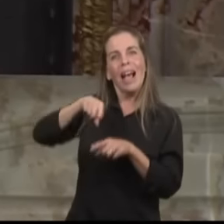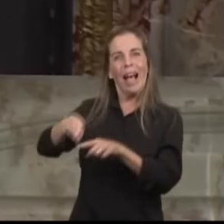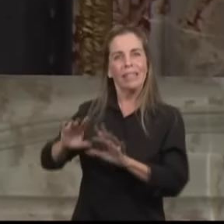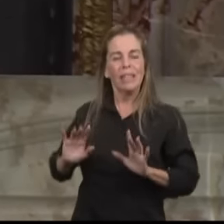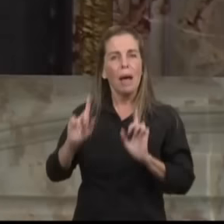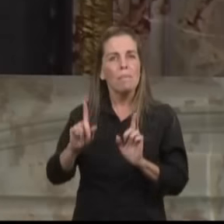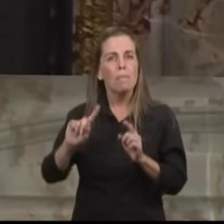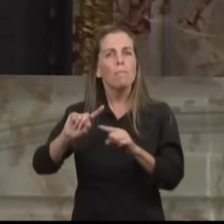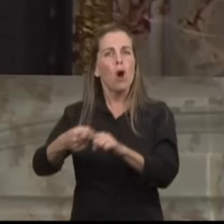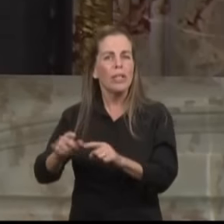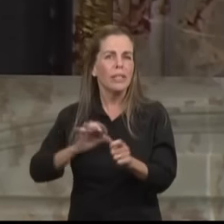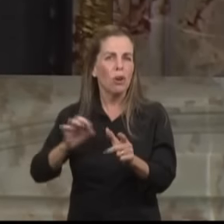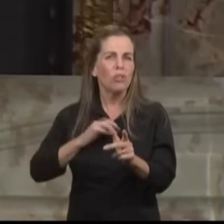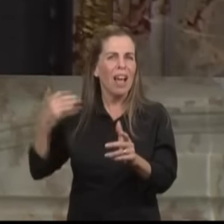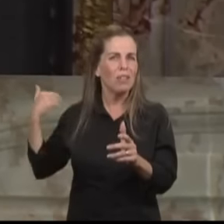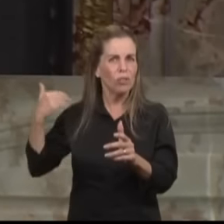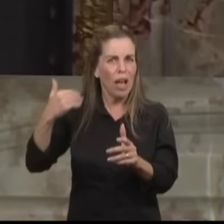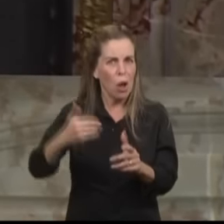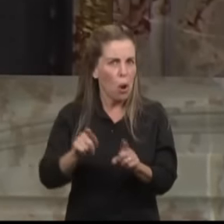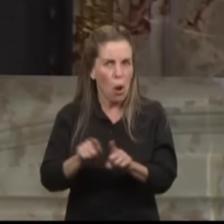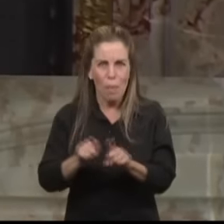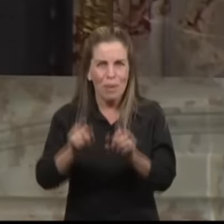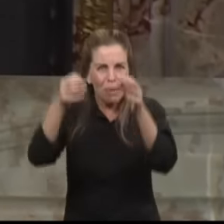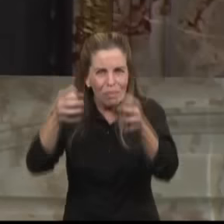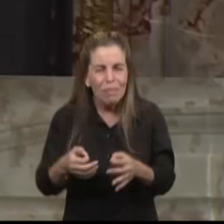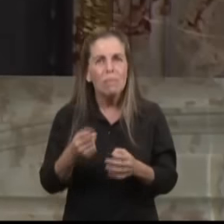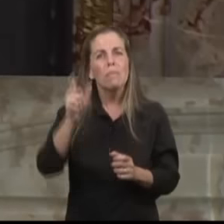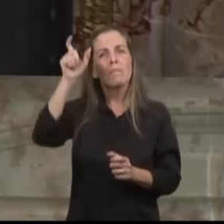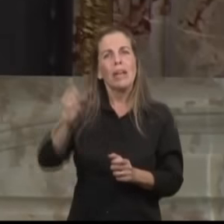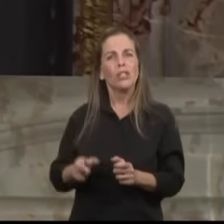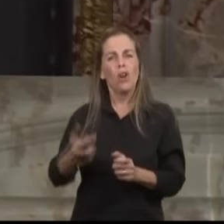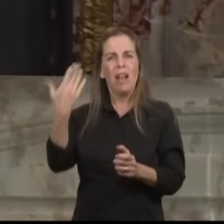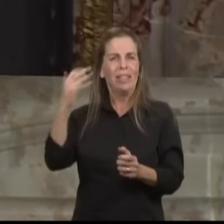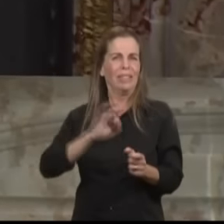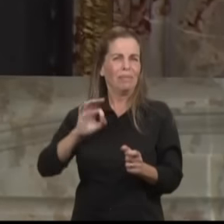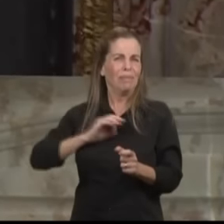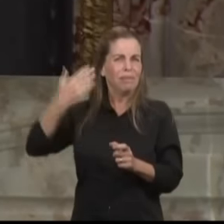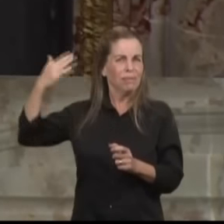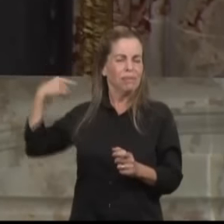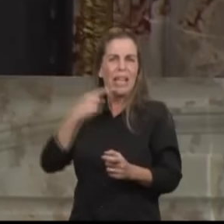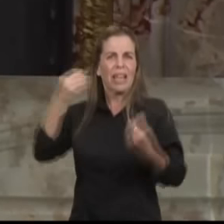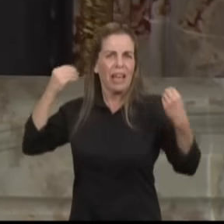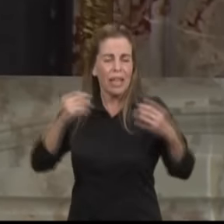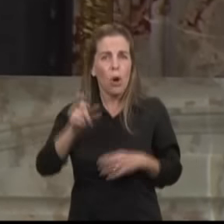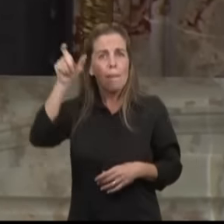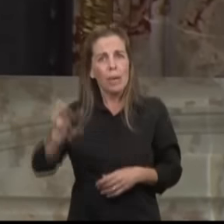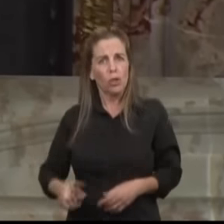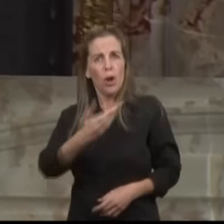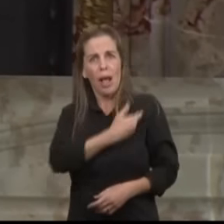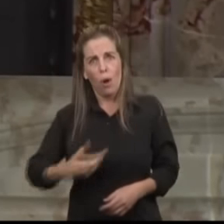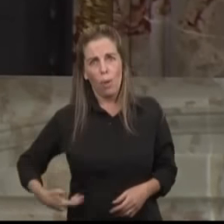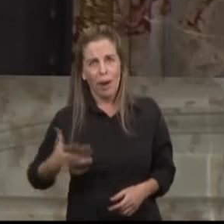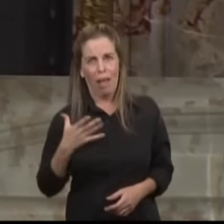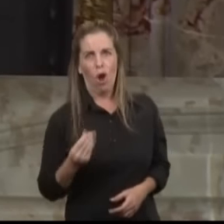de todo tipo a lo largo de la historia. Como dijo Sun Tzu hace más de 2 milenios, el gobernante cobarde es capaz de